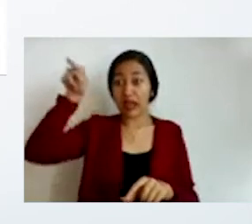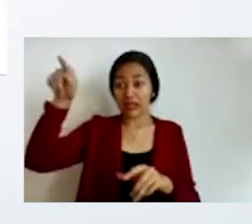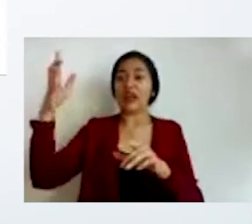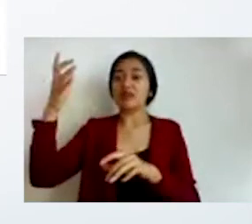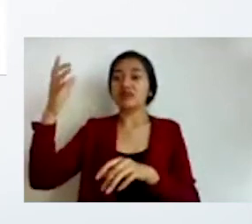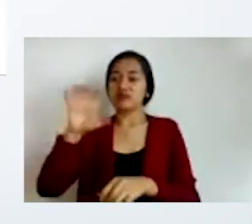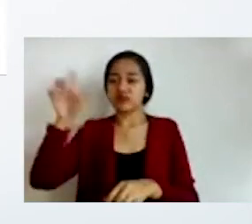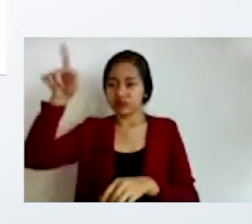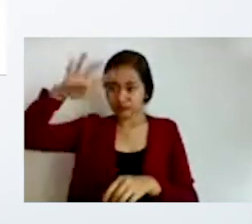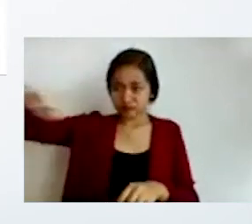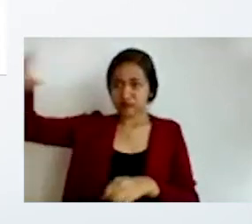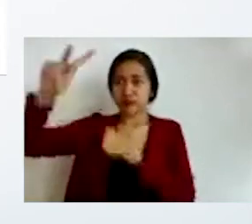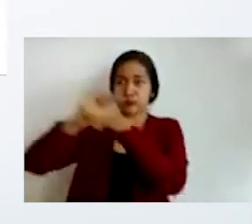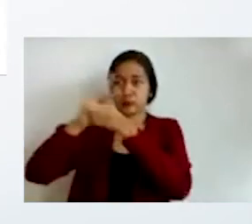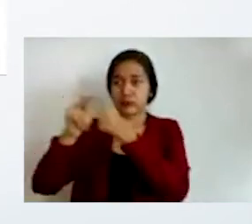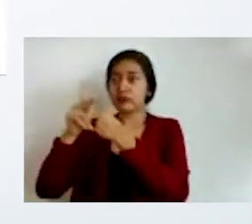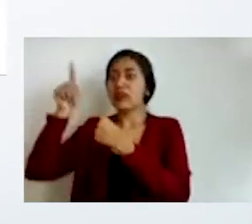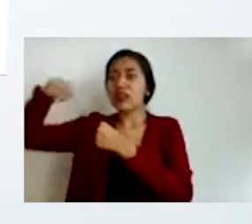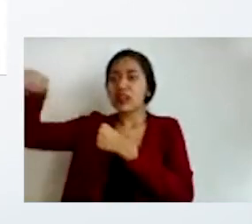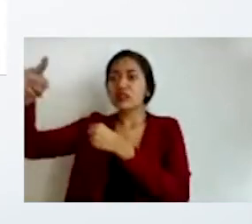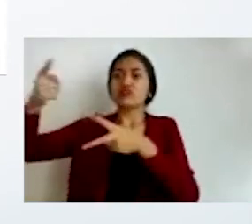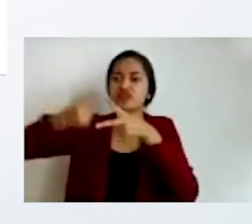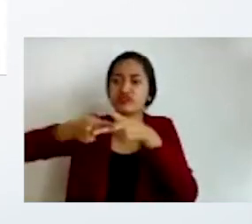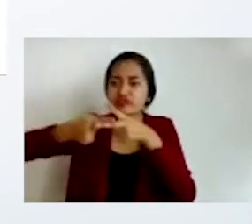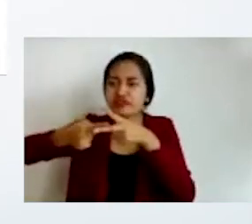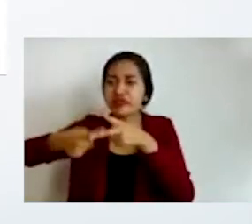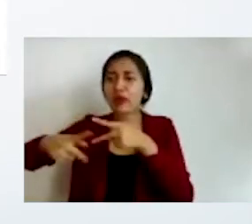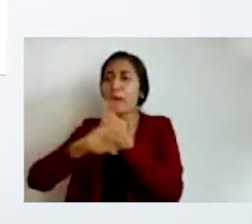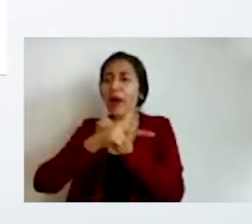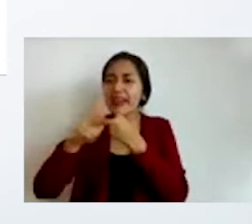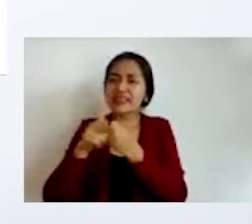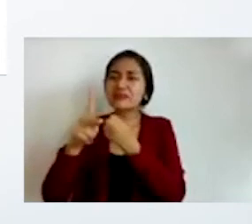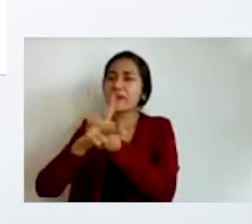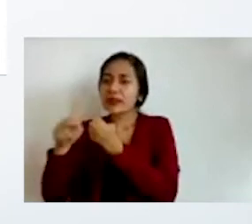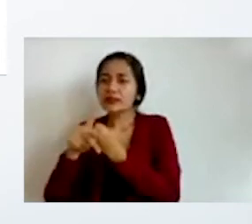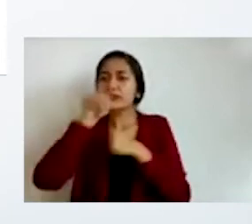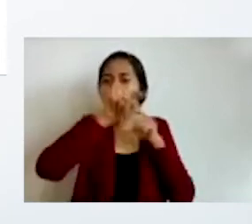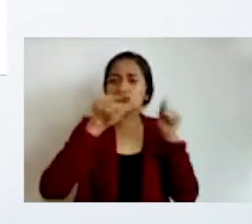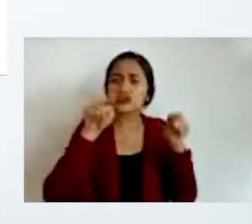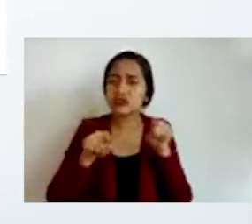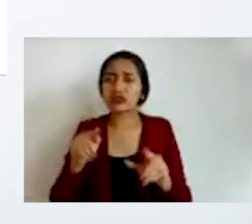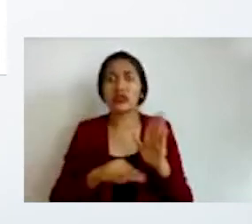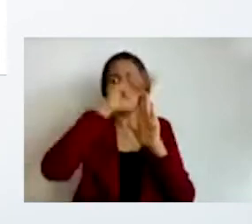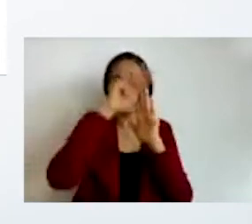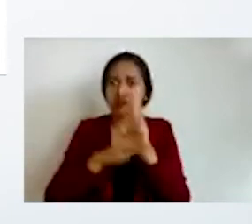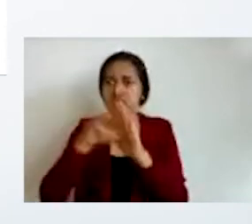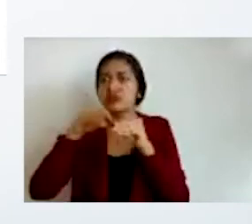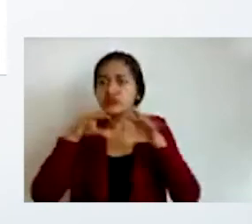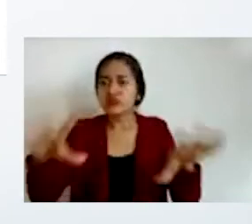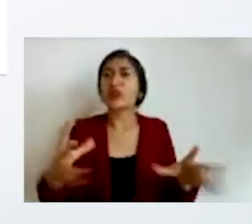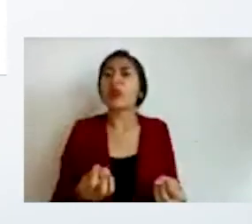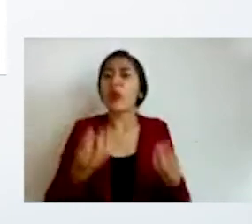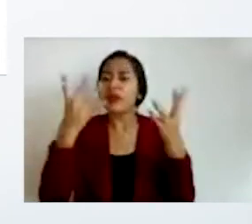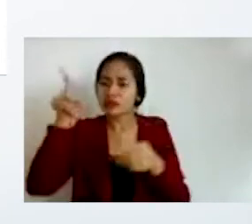cuando actualiza sus datos y nos dice cómo van los países en términos de su comportamiento epidémico. Y